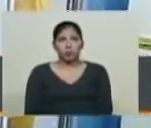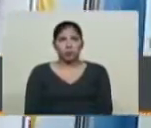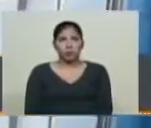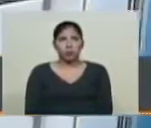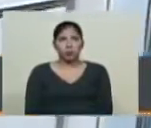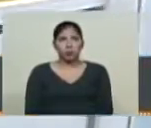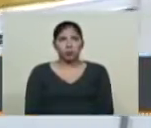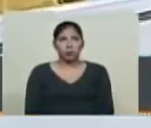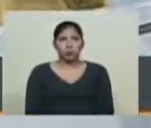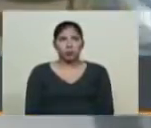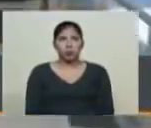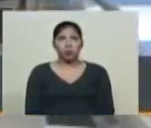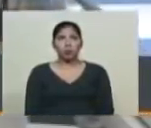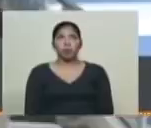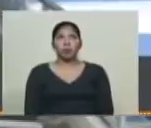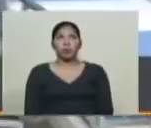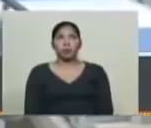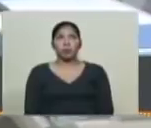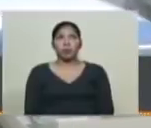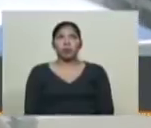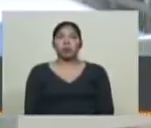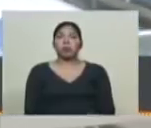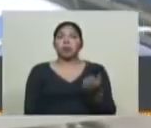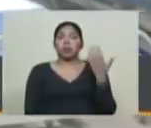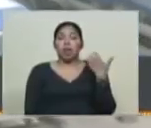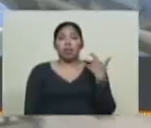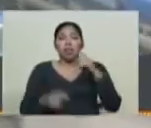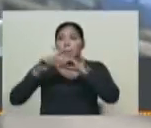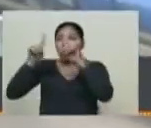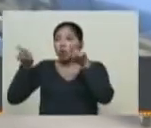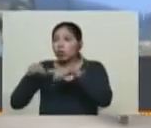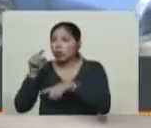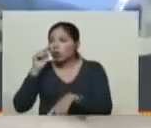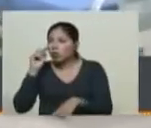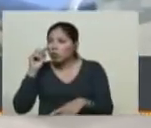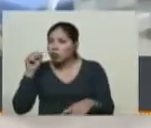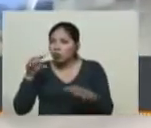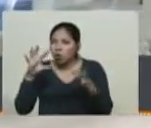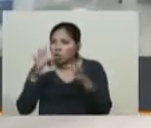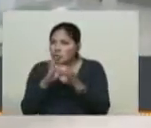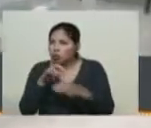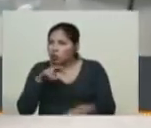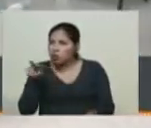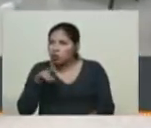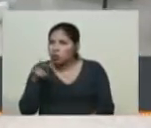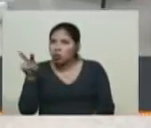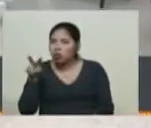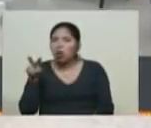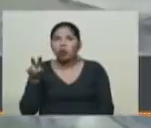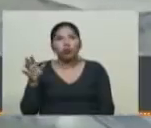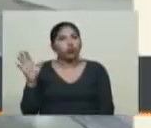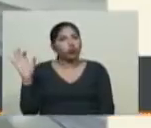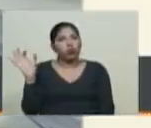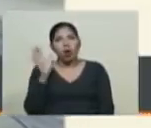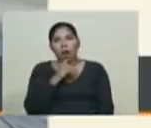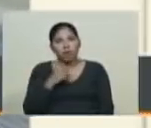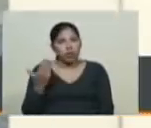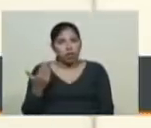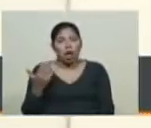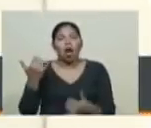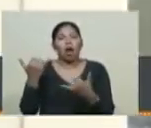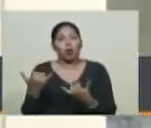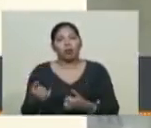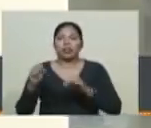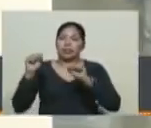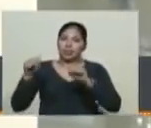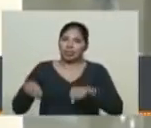No teníamos monitores en cada cama, ahora lo tenemos, presidente. Por esta otra área, presidente, vamos a atender a